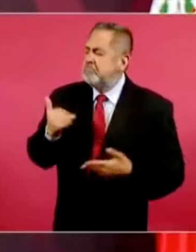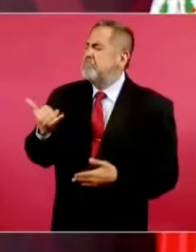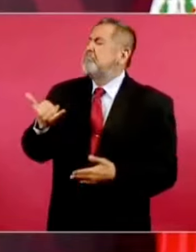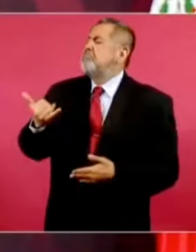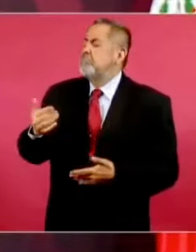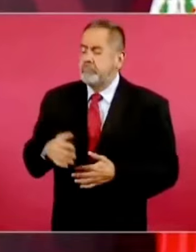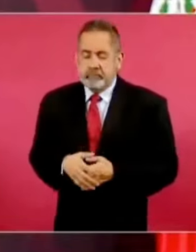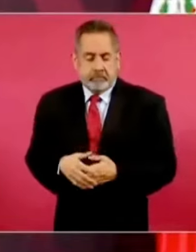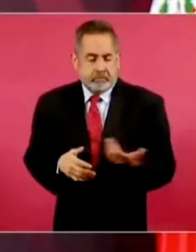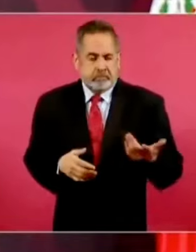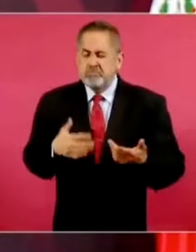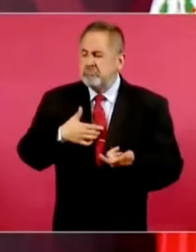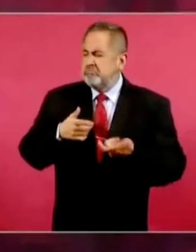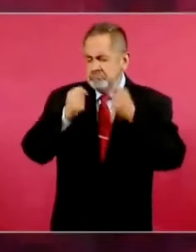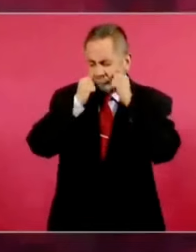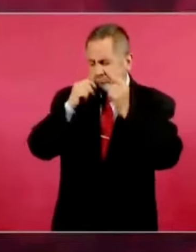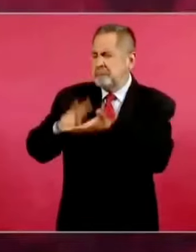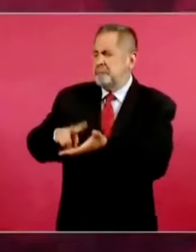que se valía de todo.